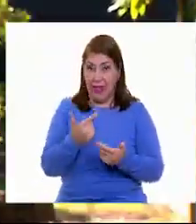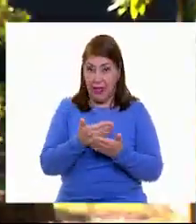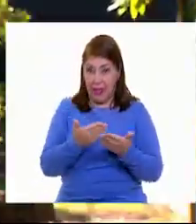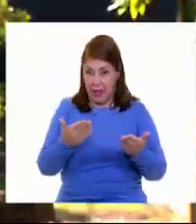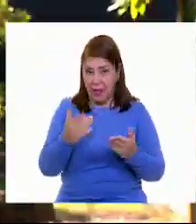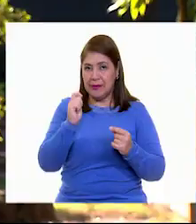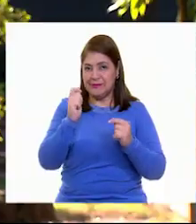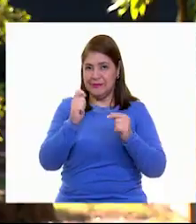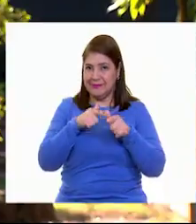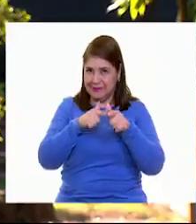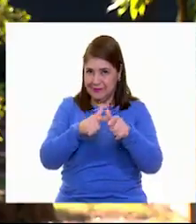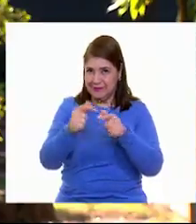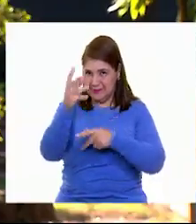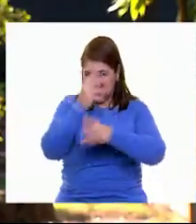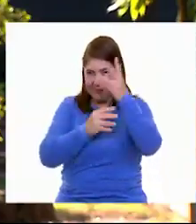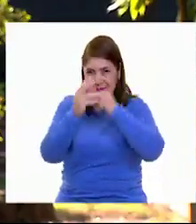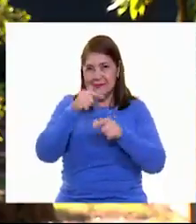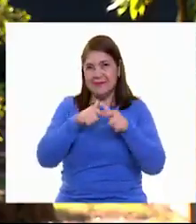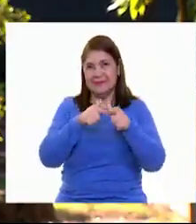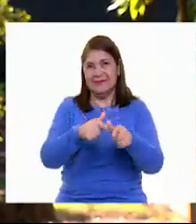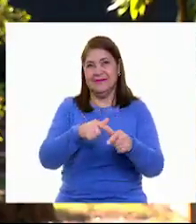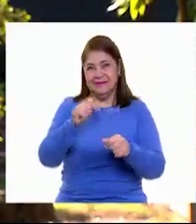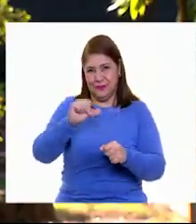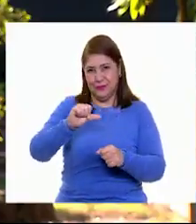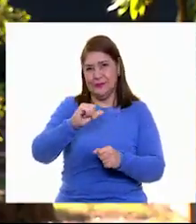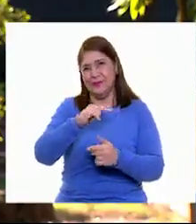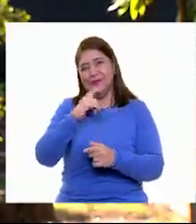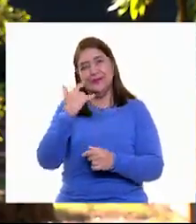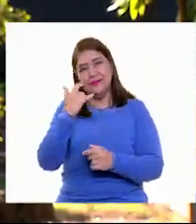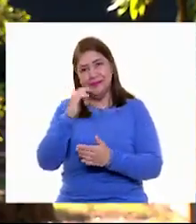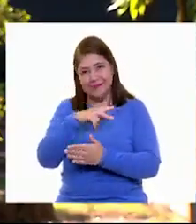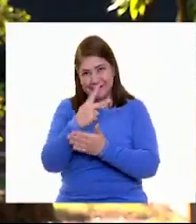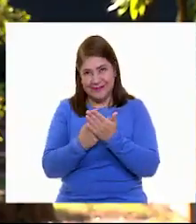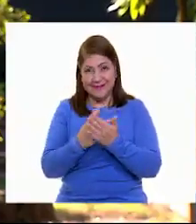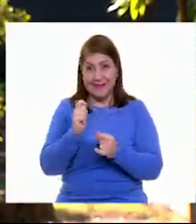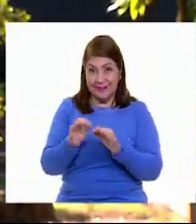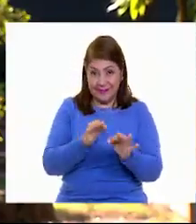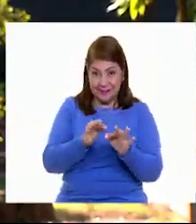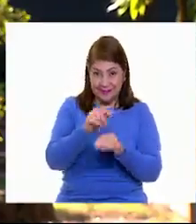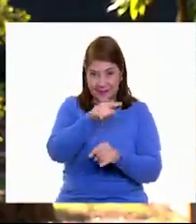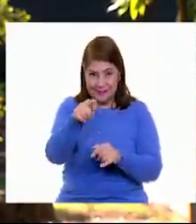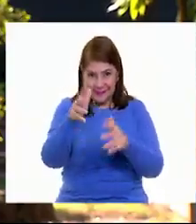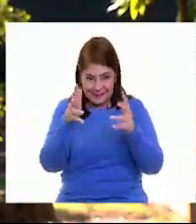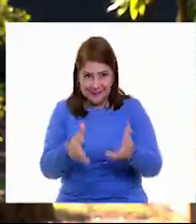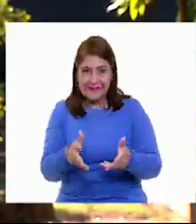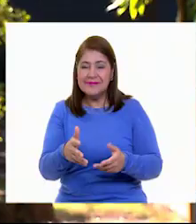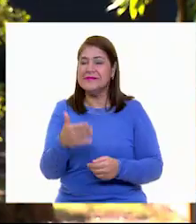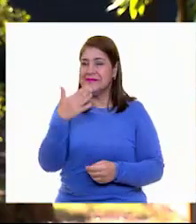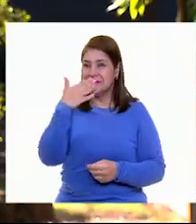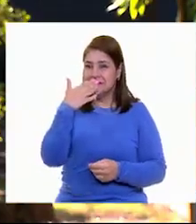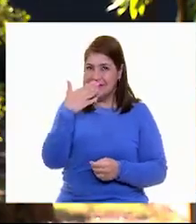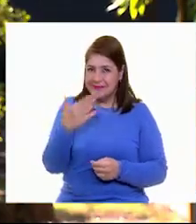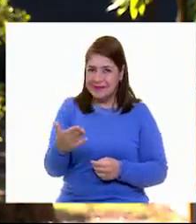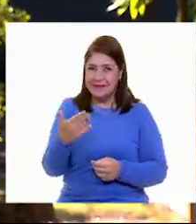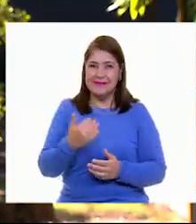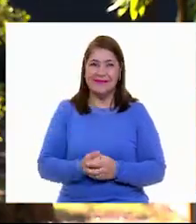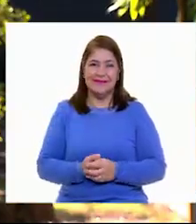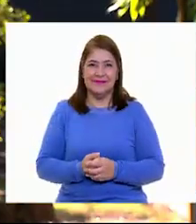es momento de seguir con el programa de hoy. ¿Listas? ¿Listos?